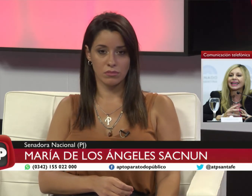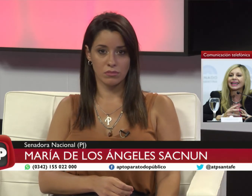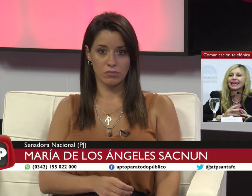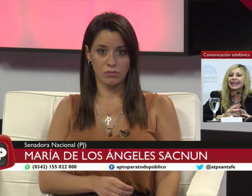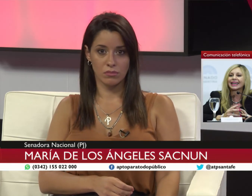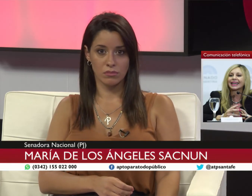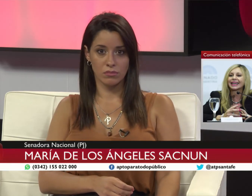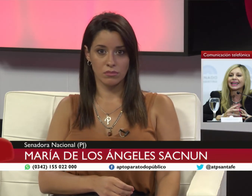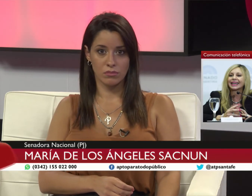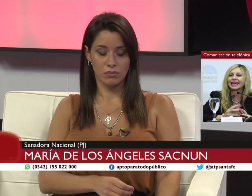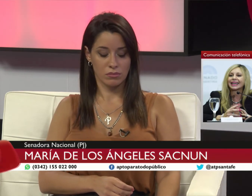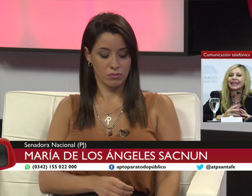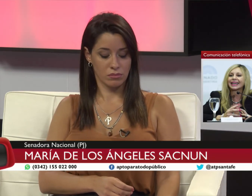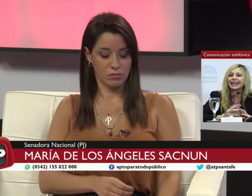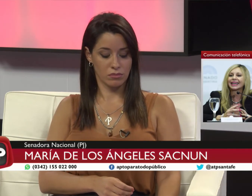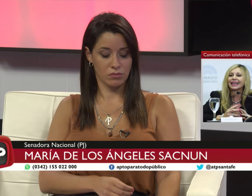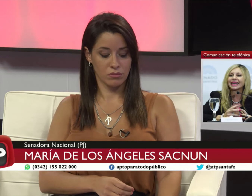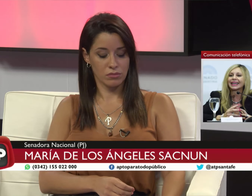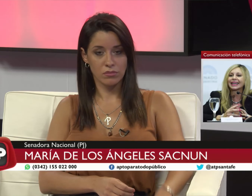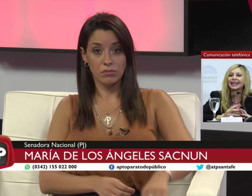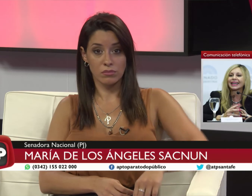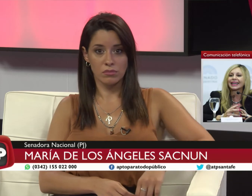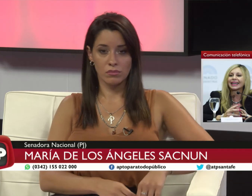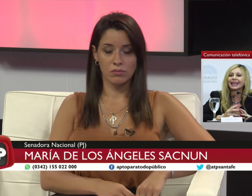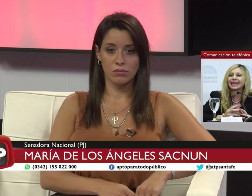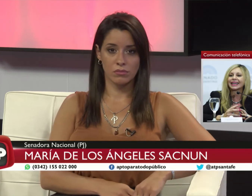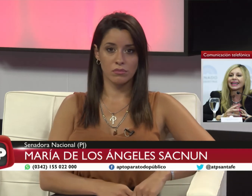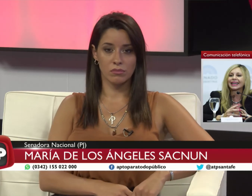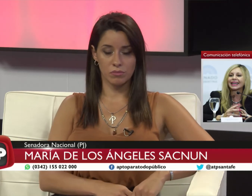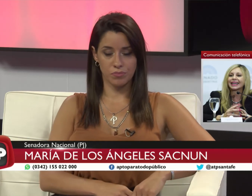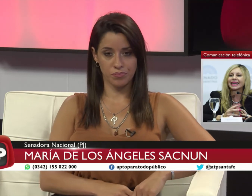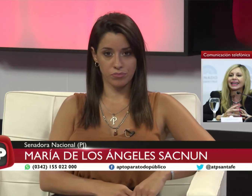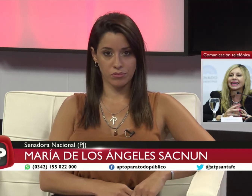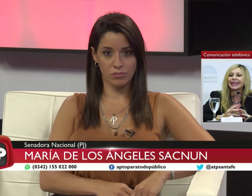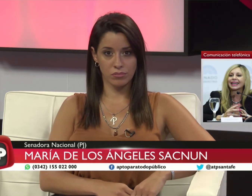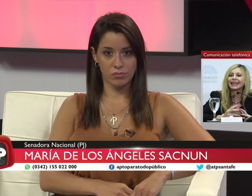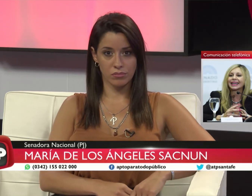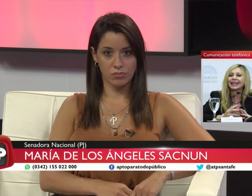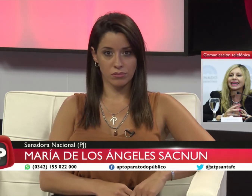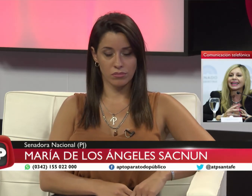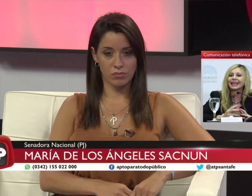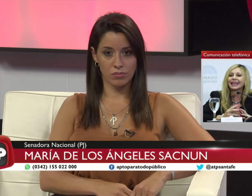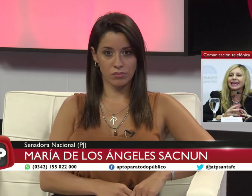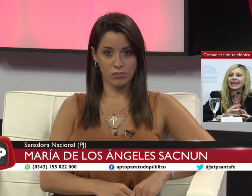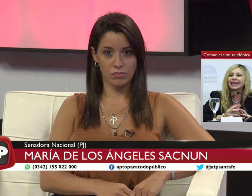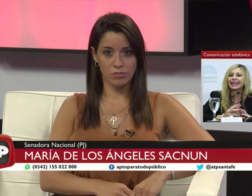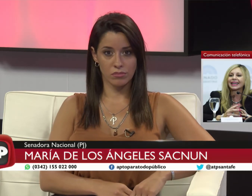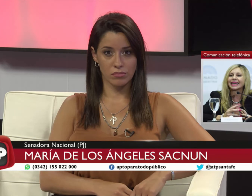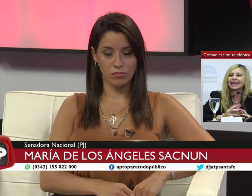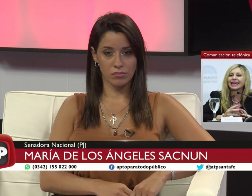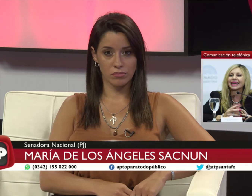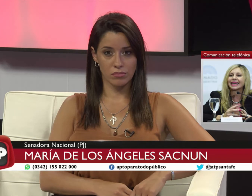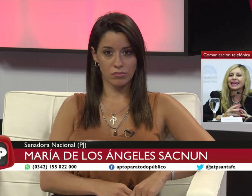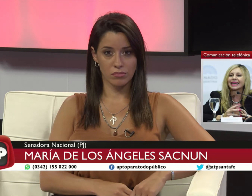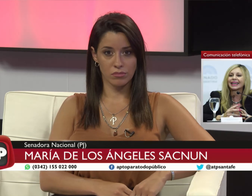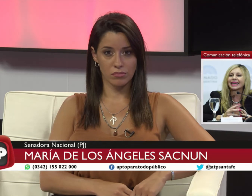el gobierno nacional, pero que no alcanza con estas acciones digamos, de manera aislada. Creo que tienen